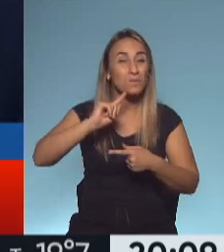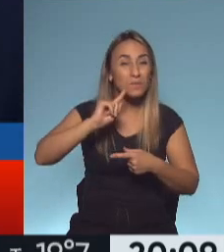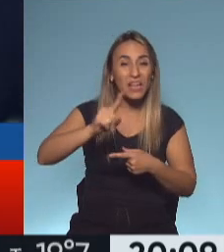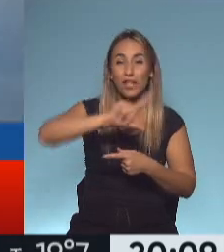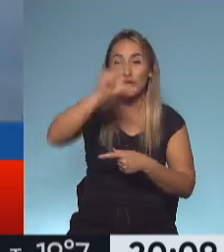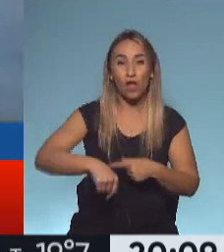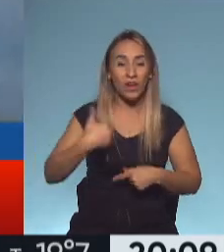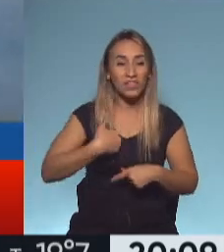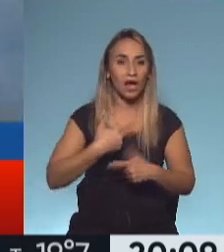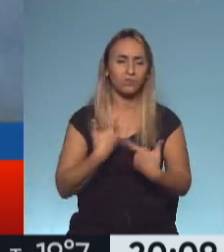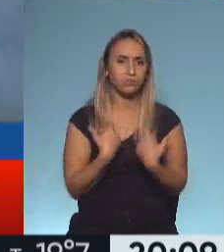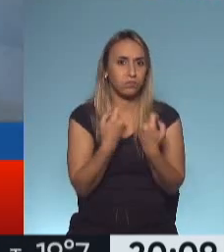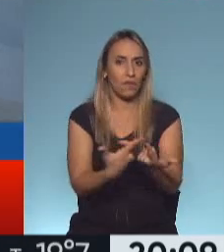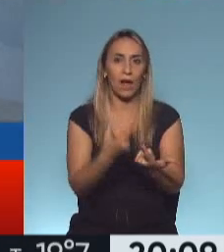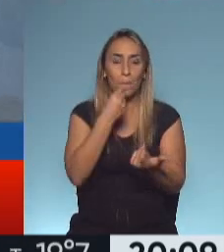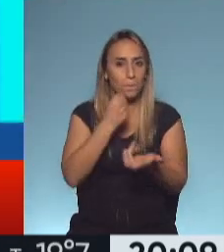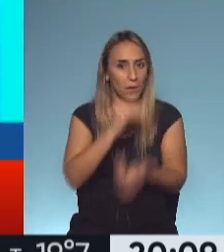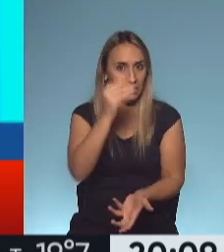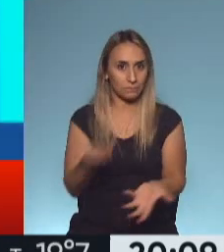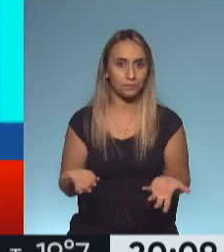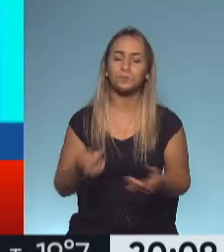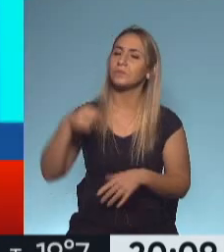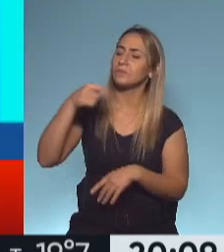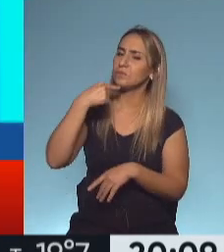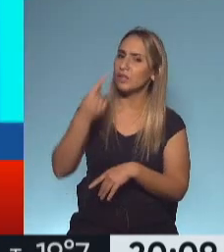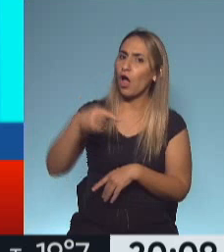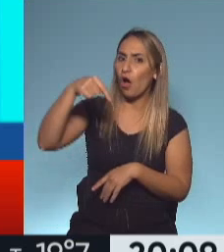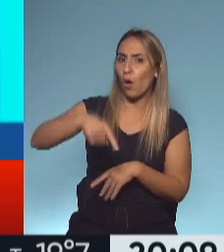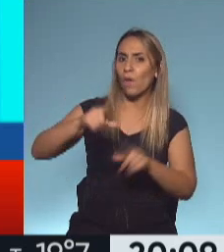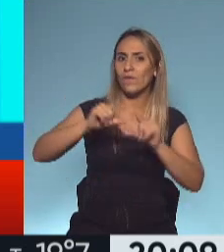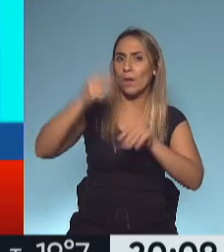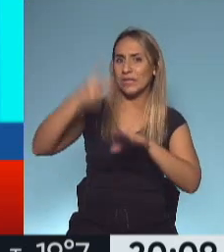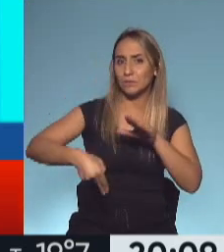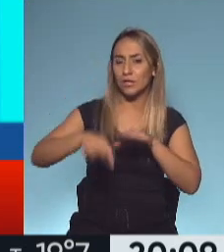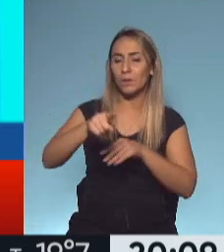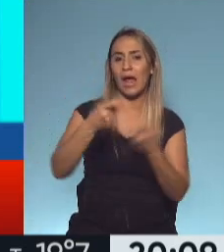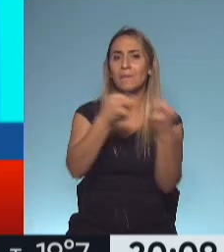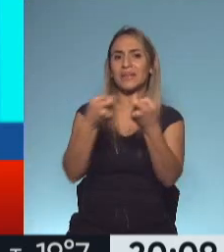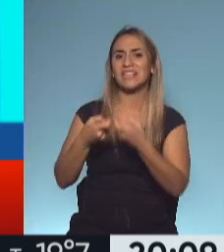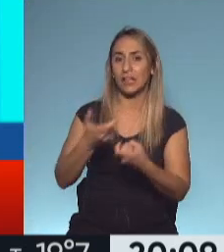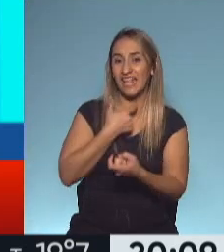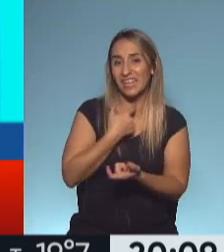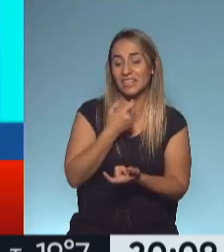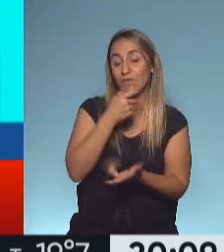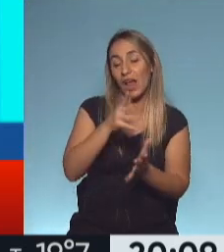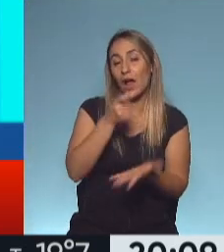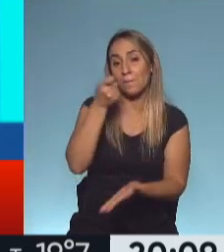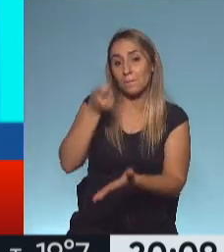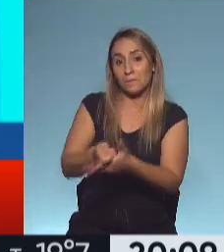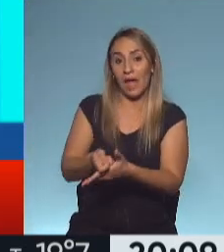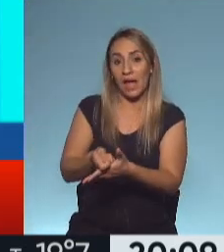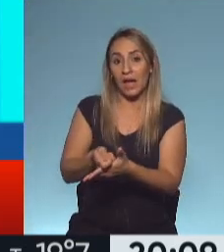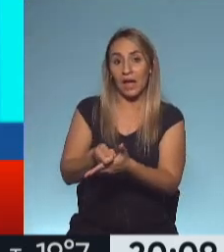un poco para otro lado. Hoy vence el plazo para aquellos empresarios que quieran que paguen efectivamente el